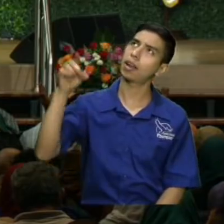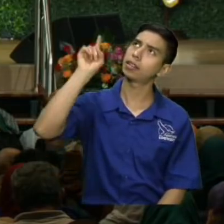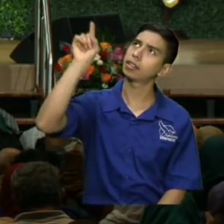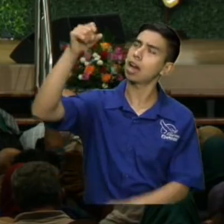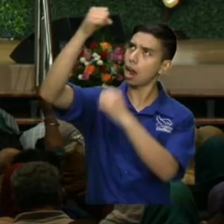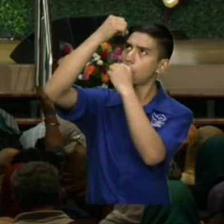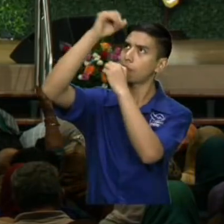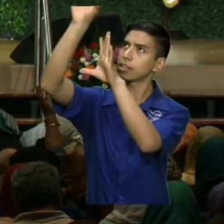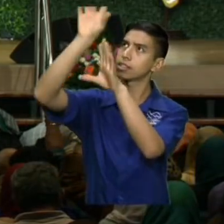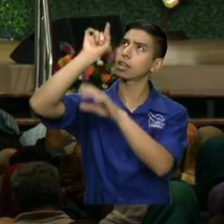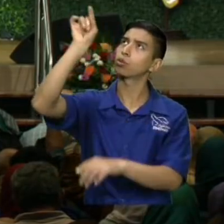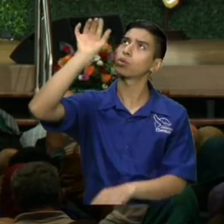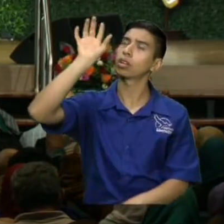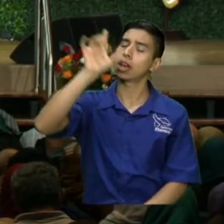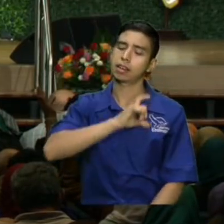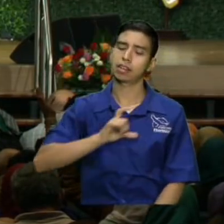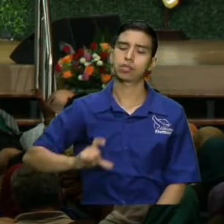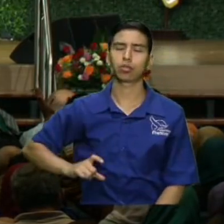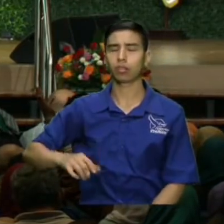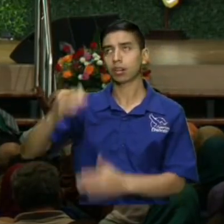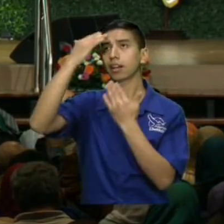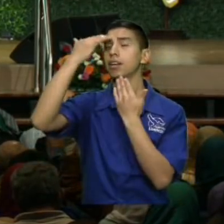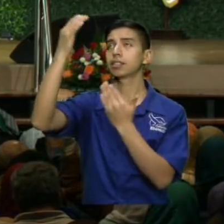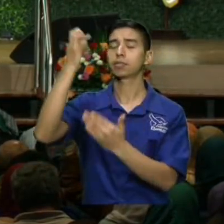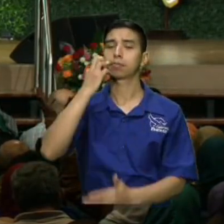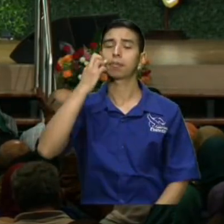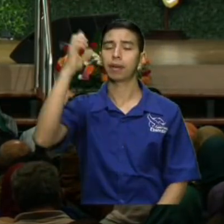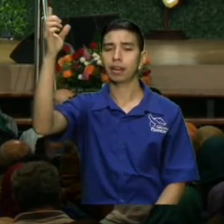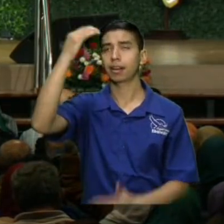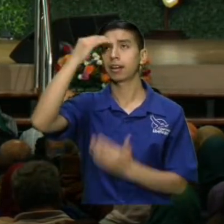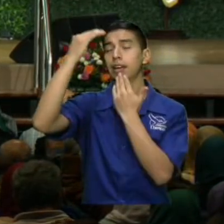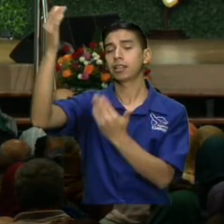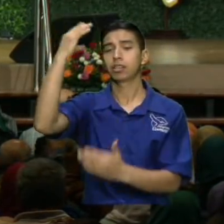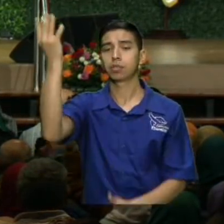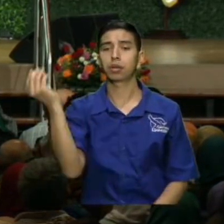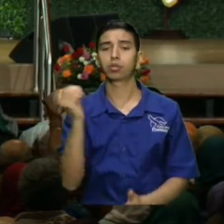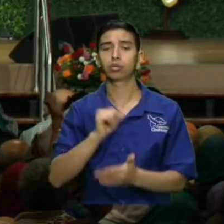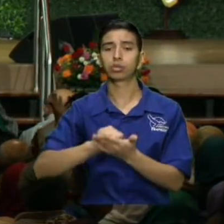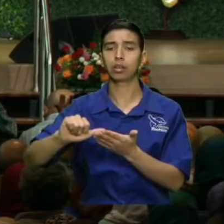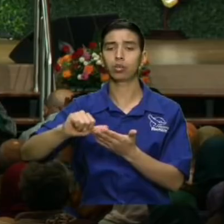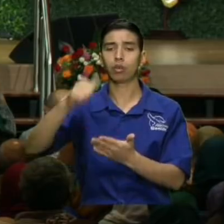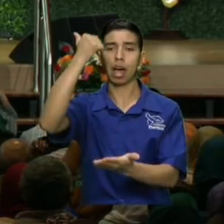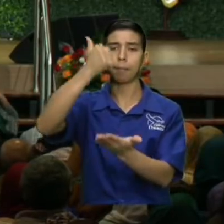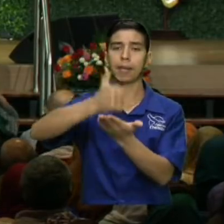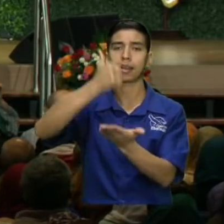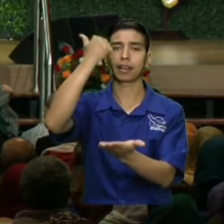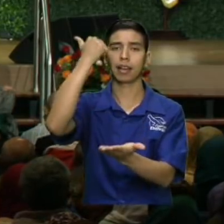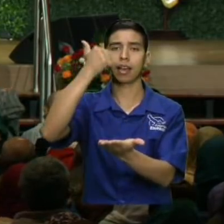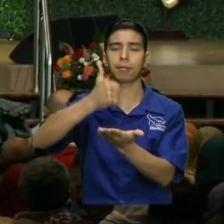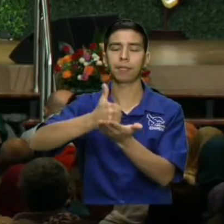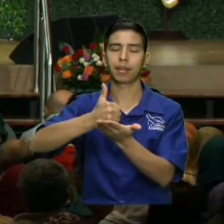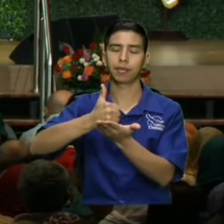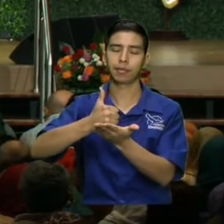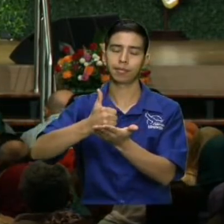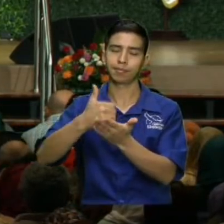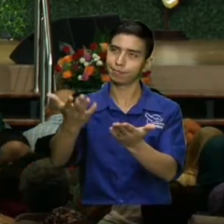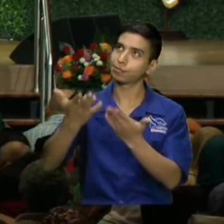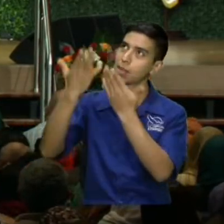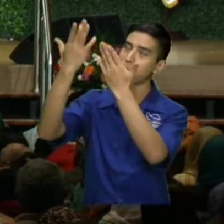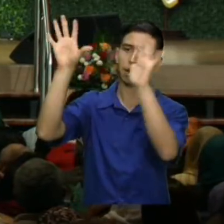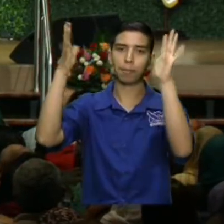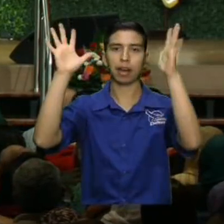Jesucristo. Gracias, Padre, gracias, Hijo, y gracias, Espíritu Santo. Amén, amén y